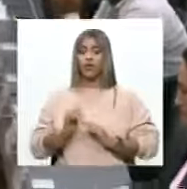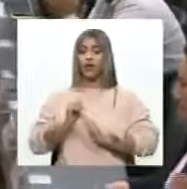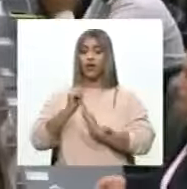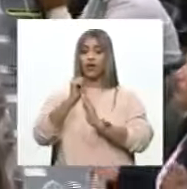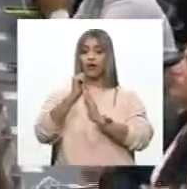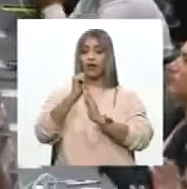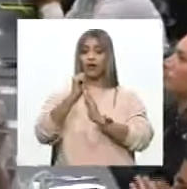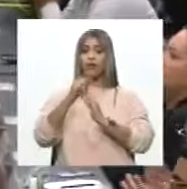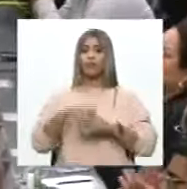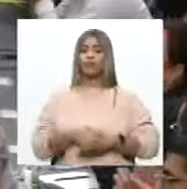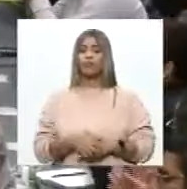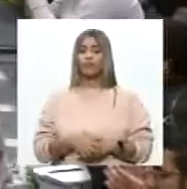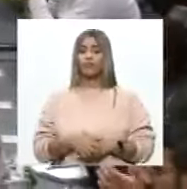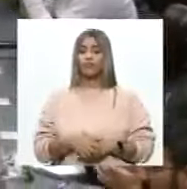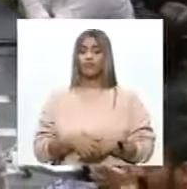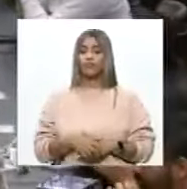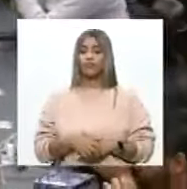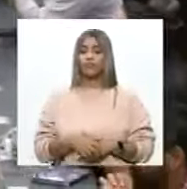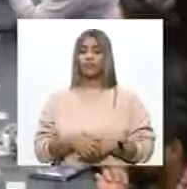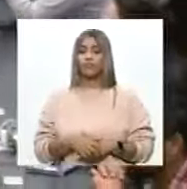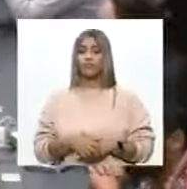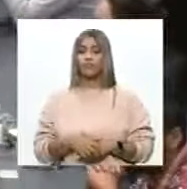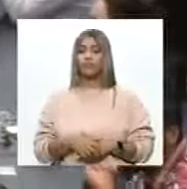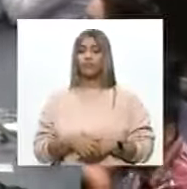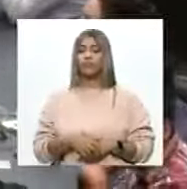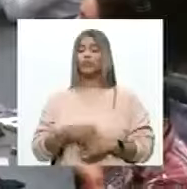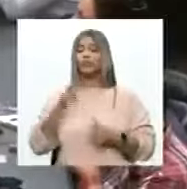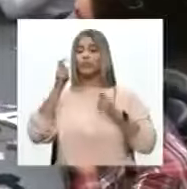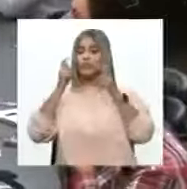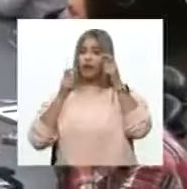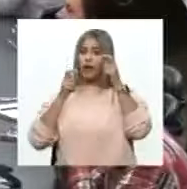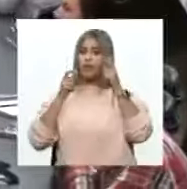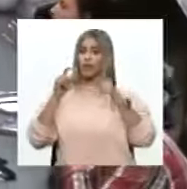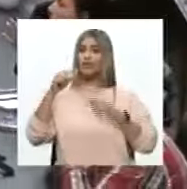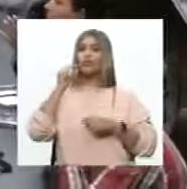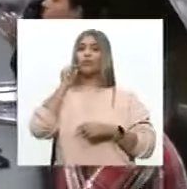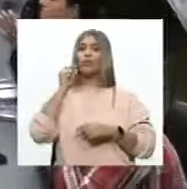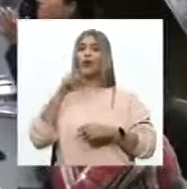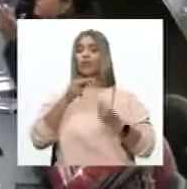líder máximo, el comandante Hugo Chávez.